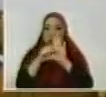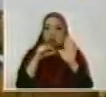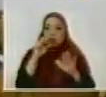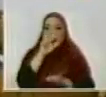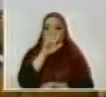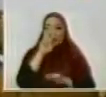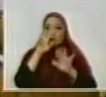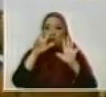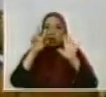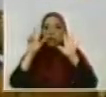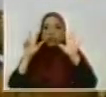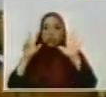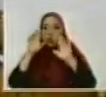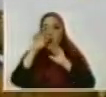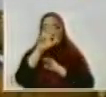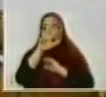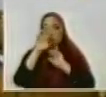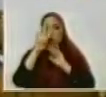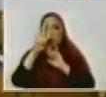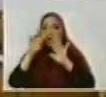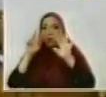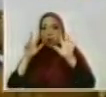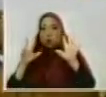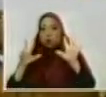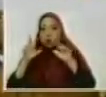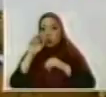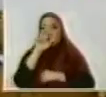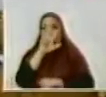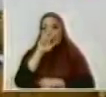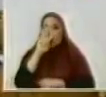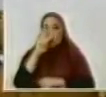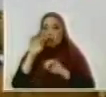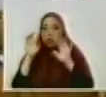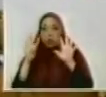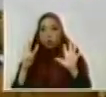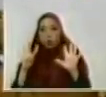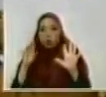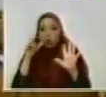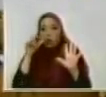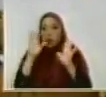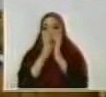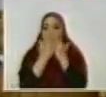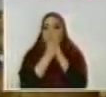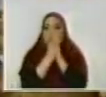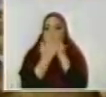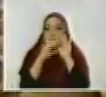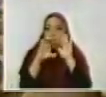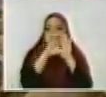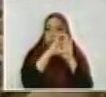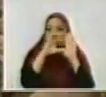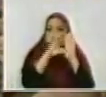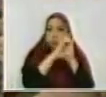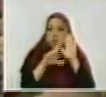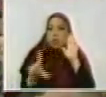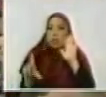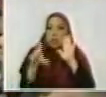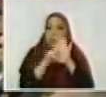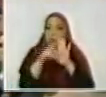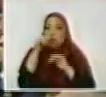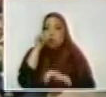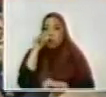347, 348 y 349 de la Constitución de la República Bolivariana de Venezuela y las normas para garantizar el